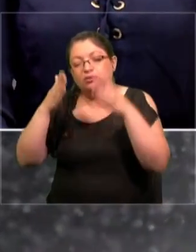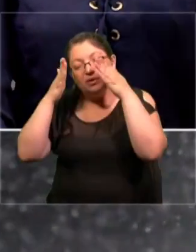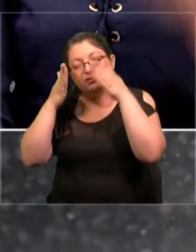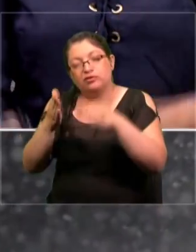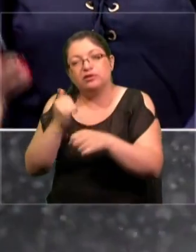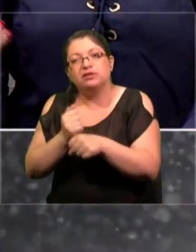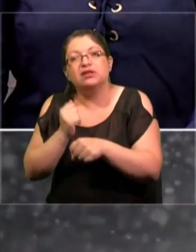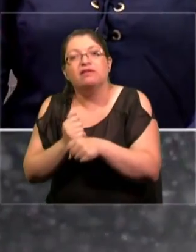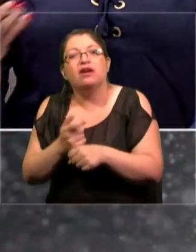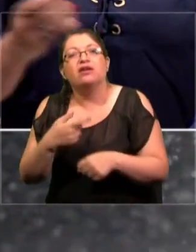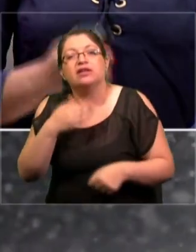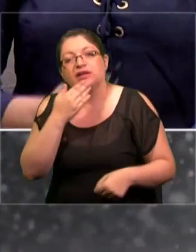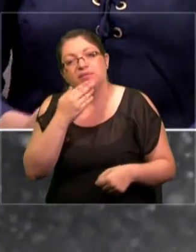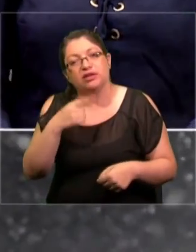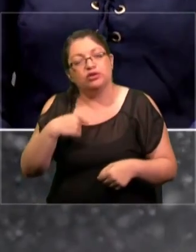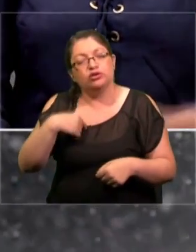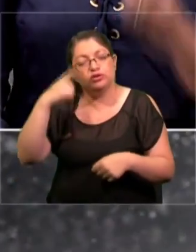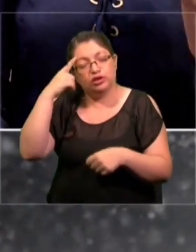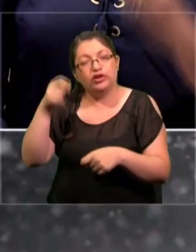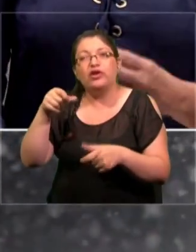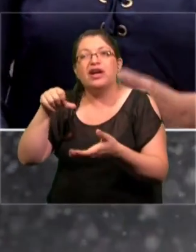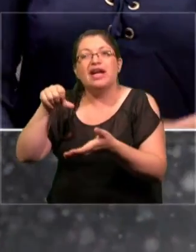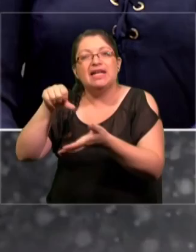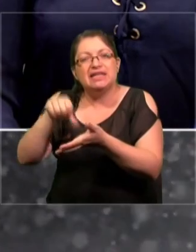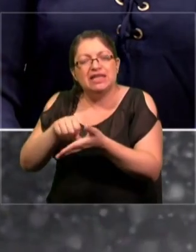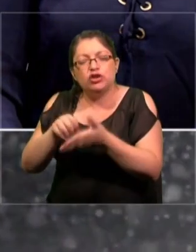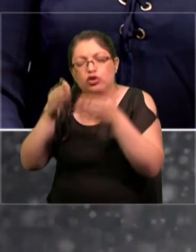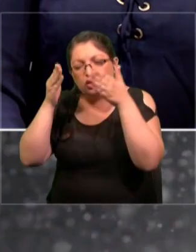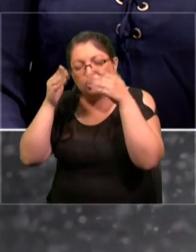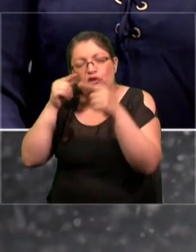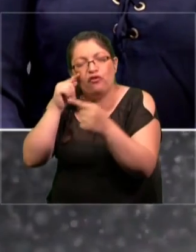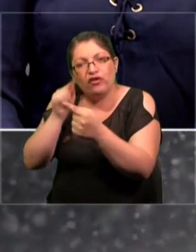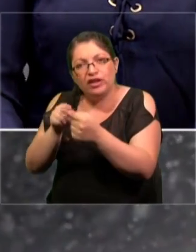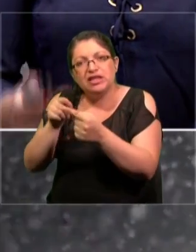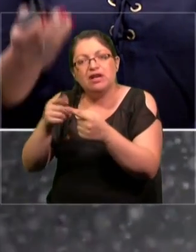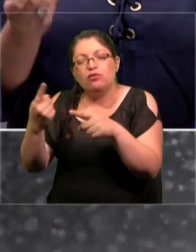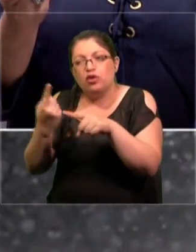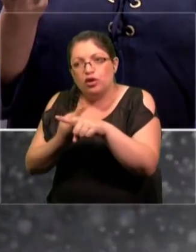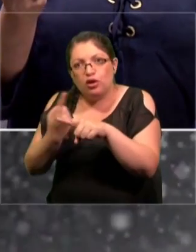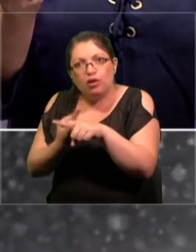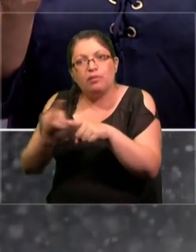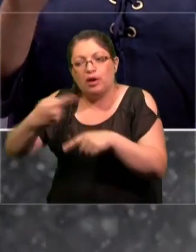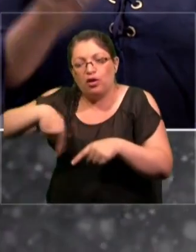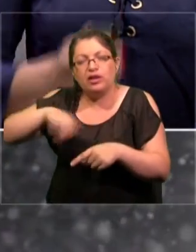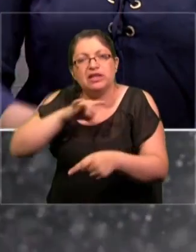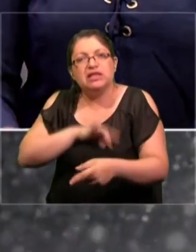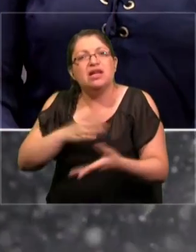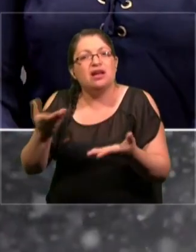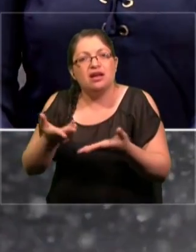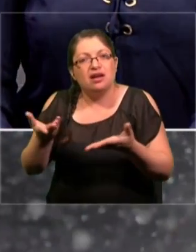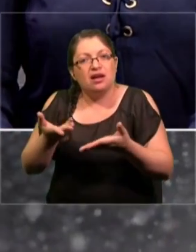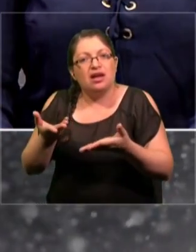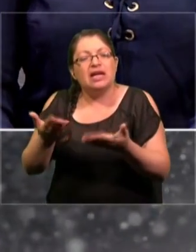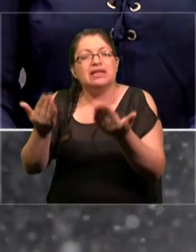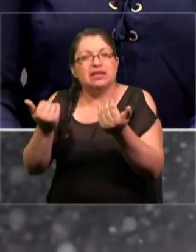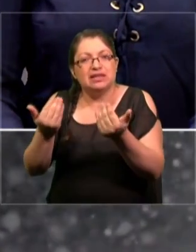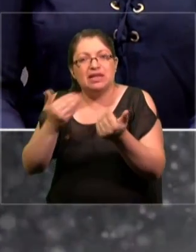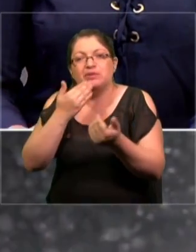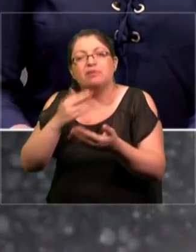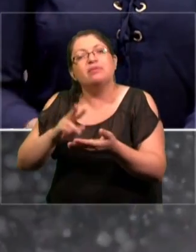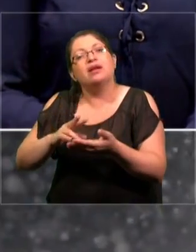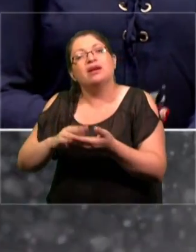creo que está también en el centro de la agenda de la discusión en Chile, y es la necesidad de una